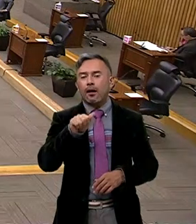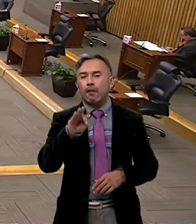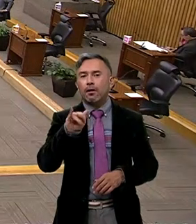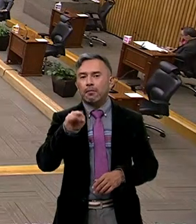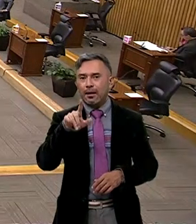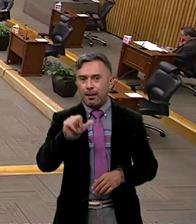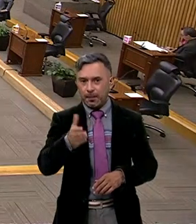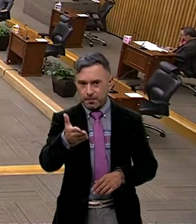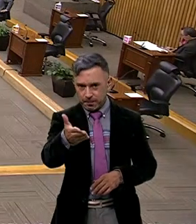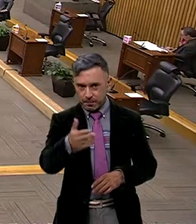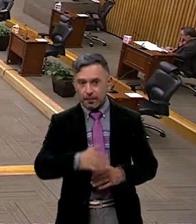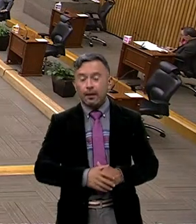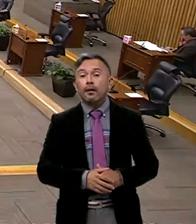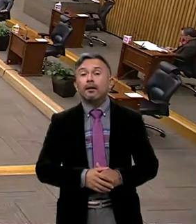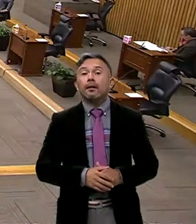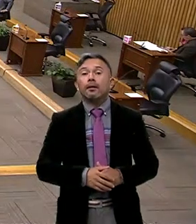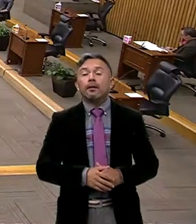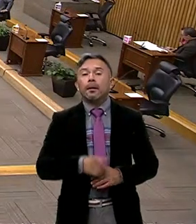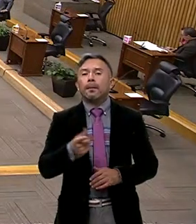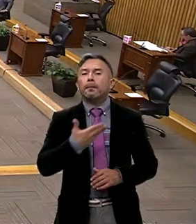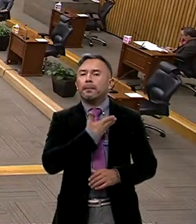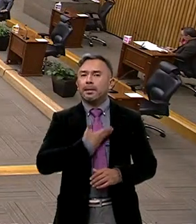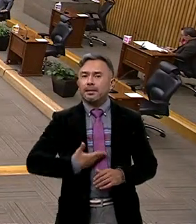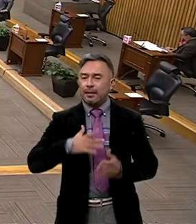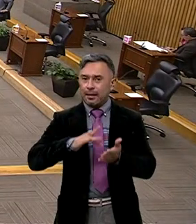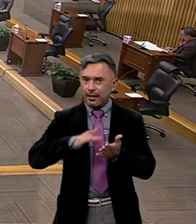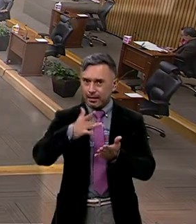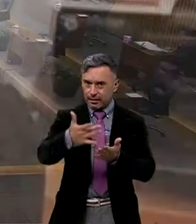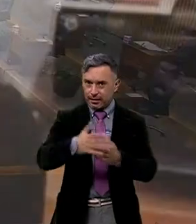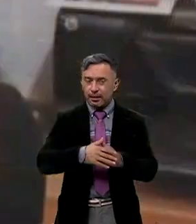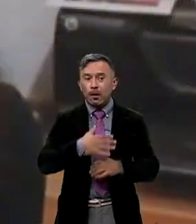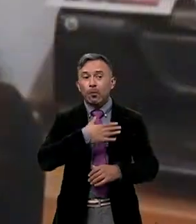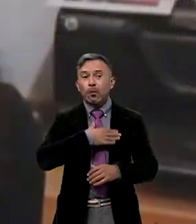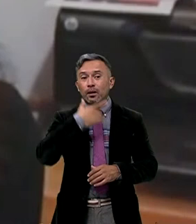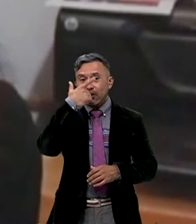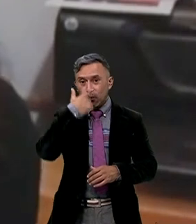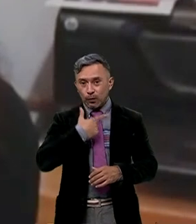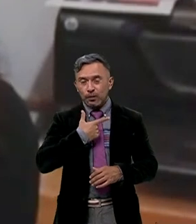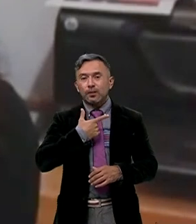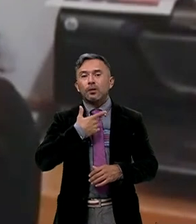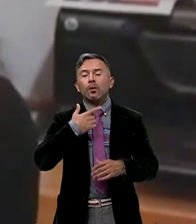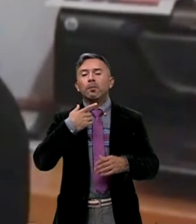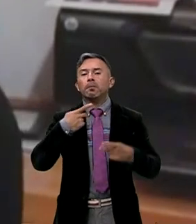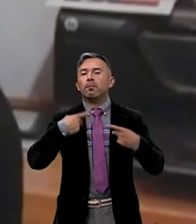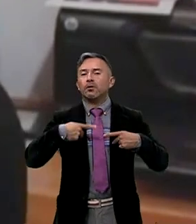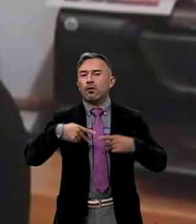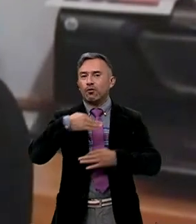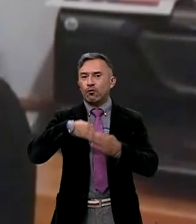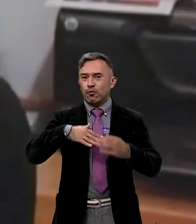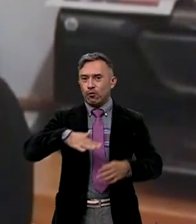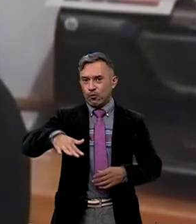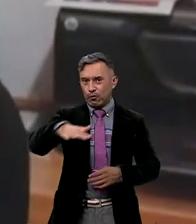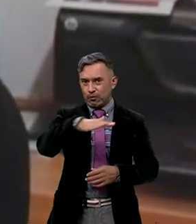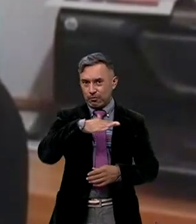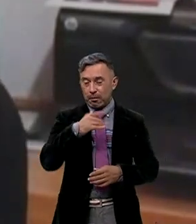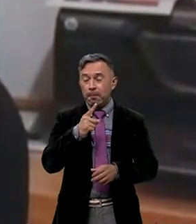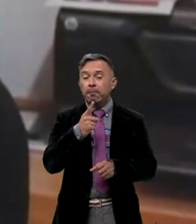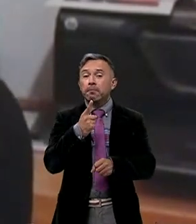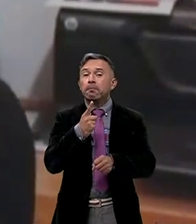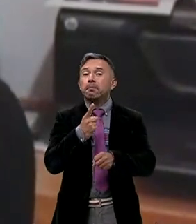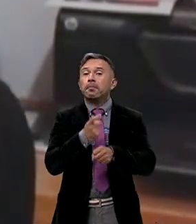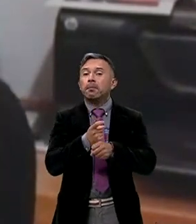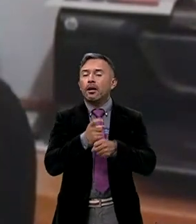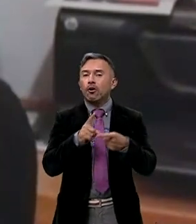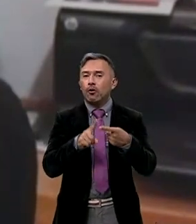y gracias presidente y buenas noches a todas las personas obviamente van a un primero quiero